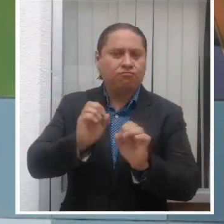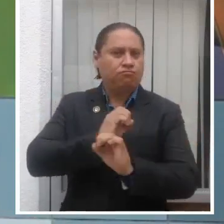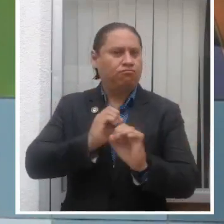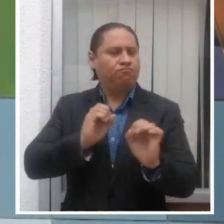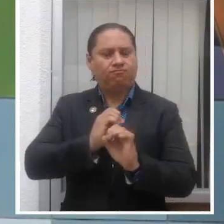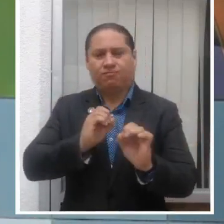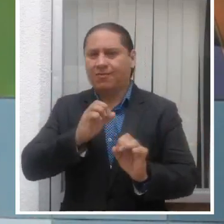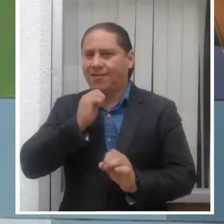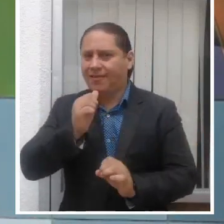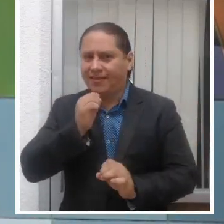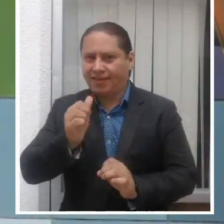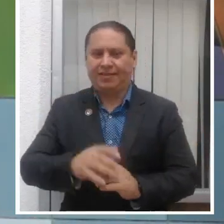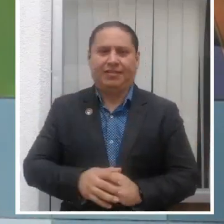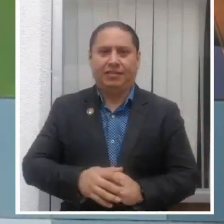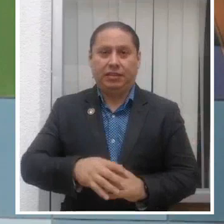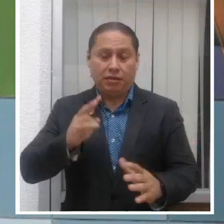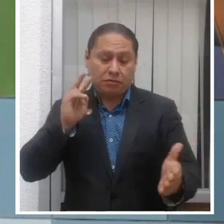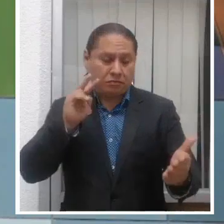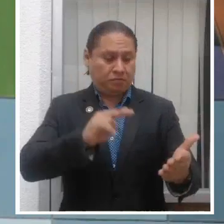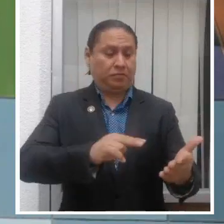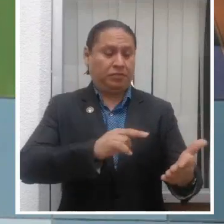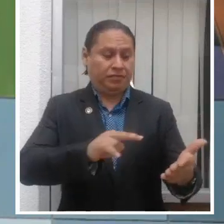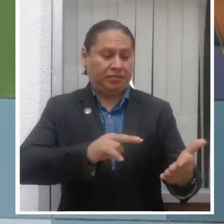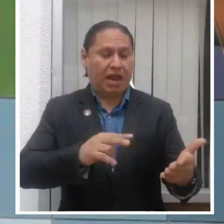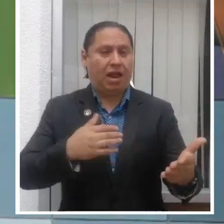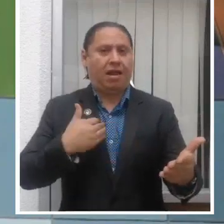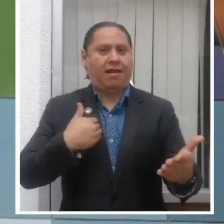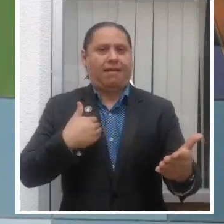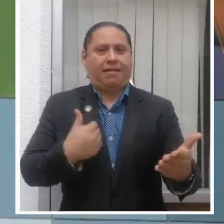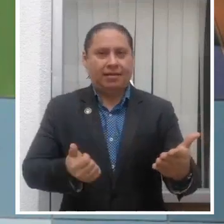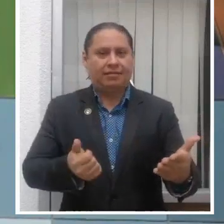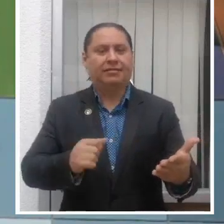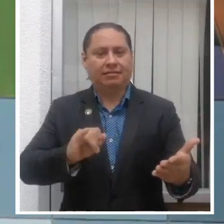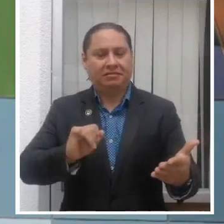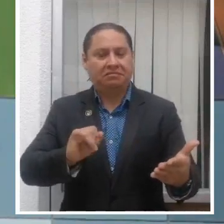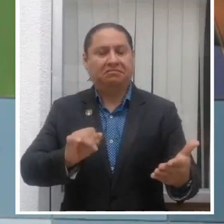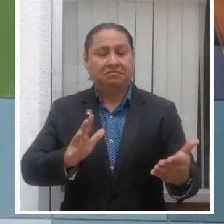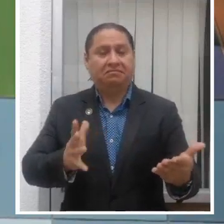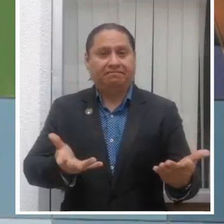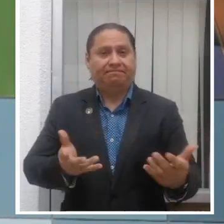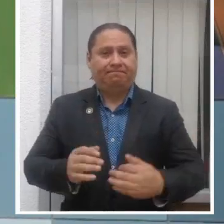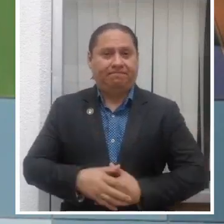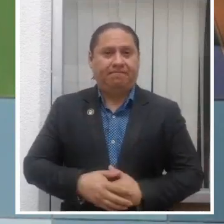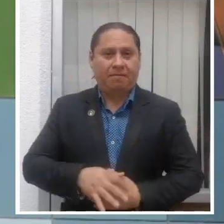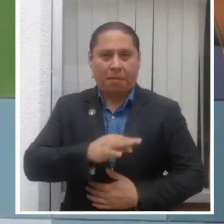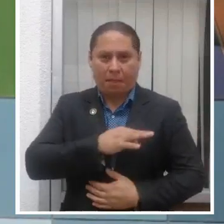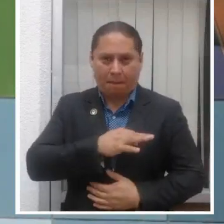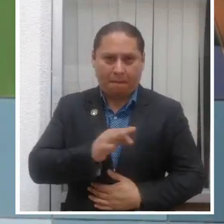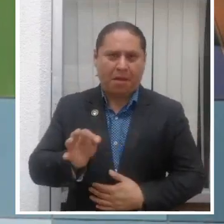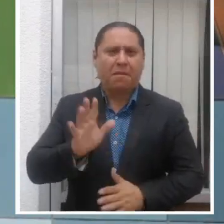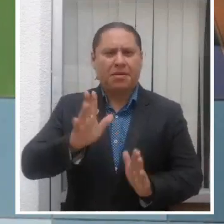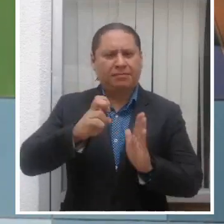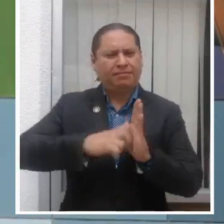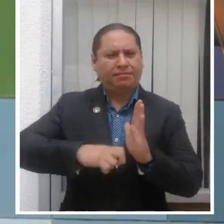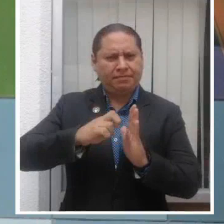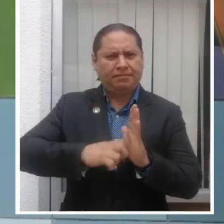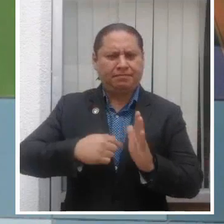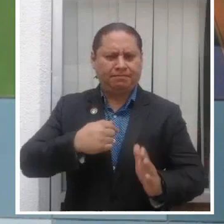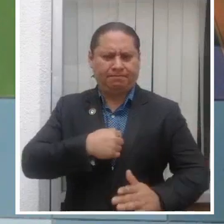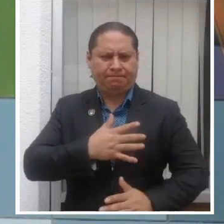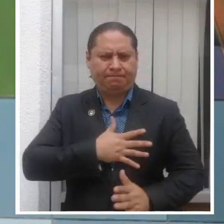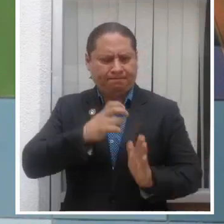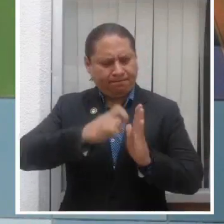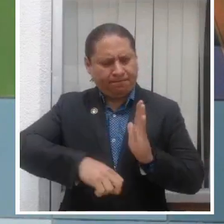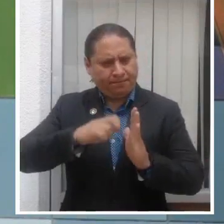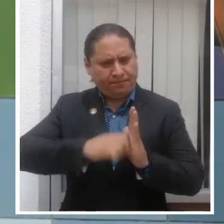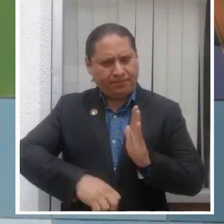la palabra que podemos verlos. Y así también, en el momento que los comprendemos, los podemos sanar. Entonces, pienso